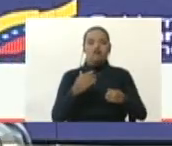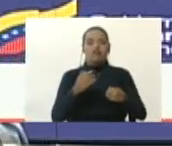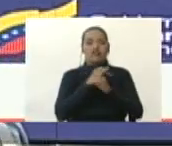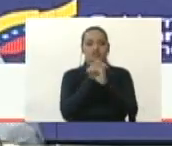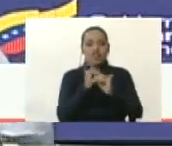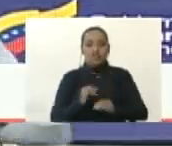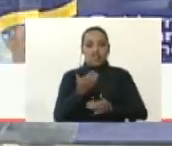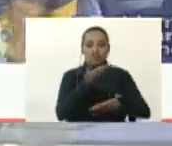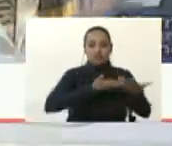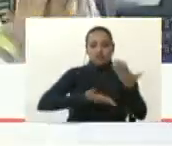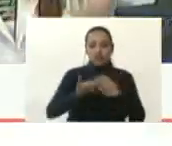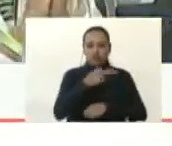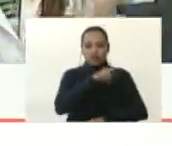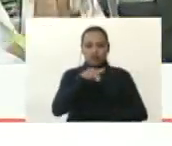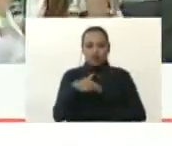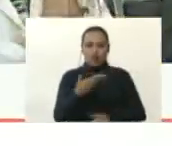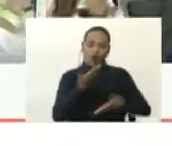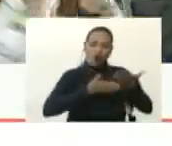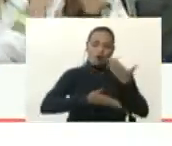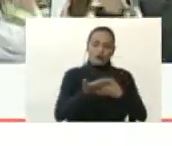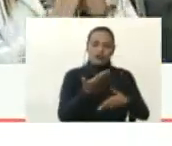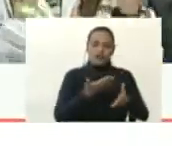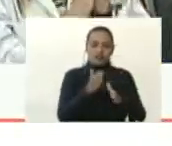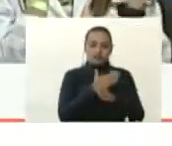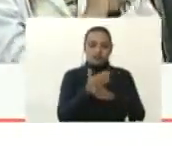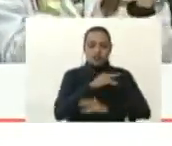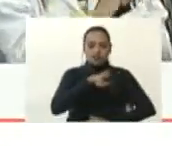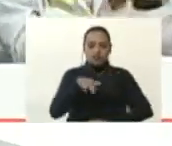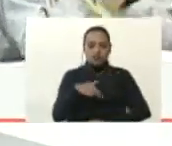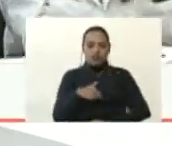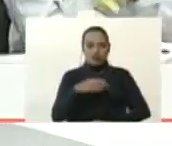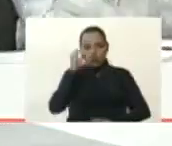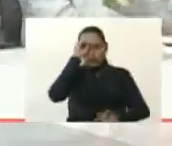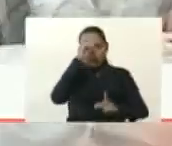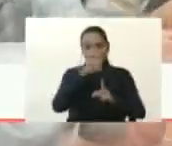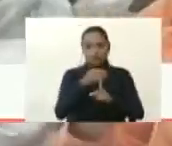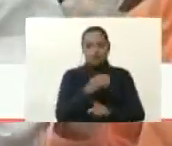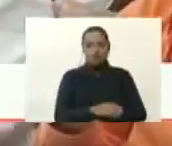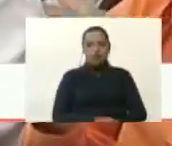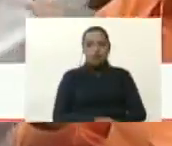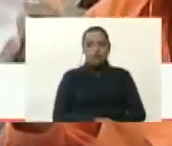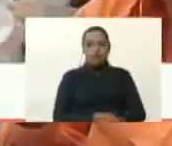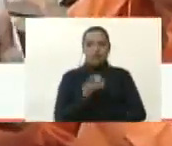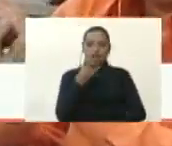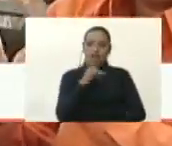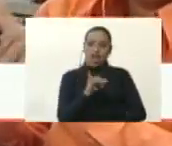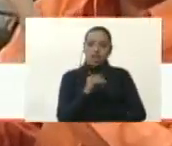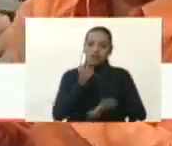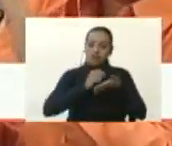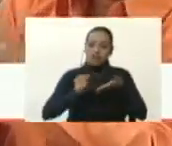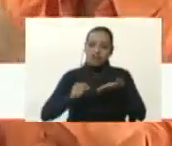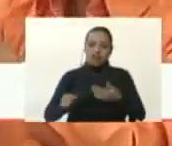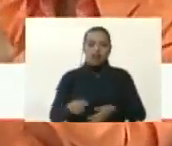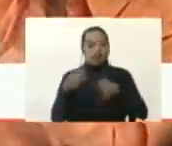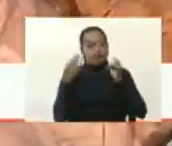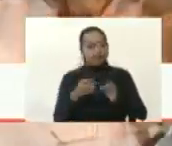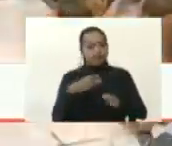entre nosotros, la convivencia entre nosotros. Ese es nuestro destino. Está marcado, está escrito y así va a